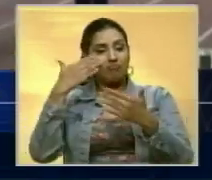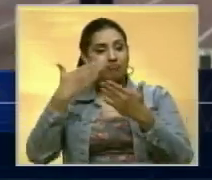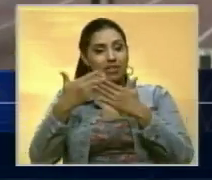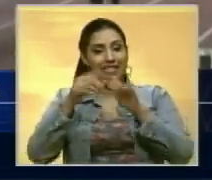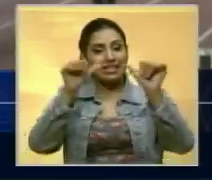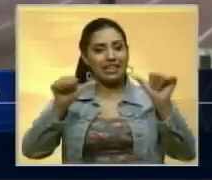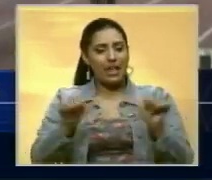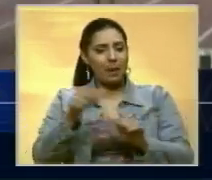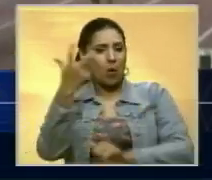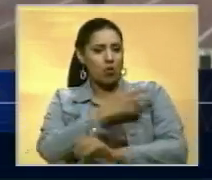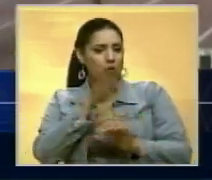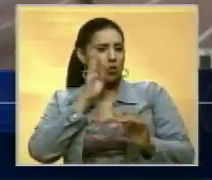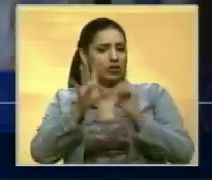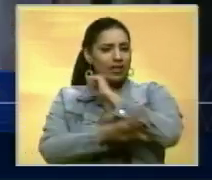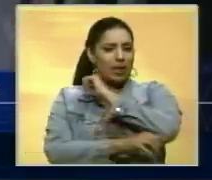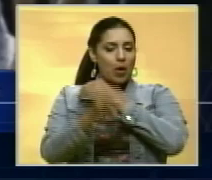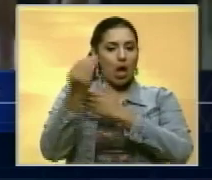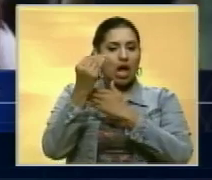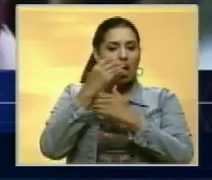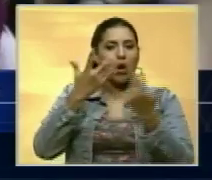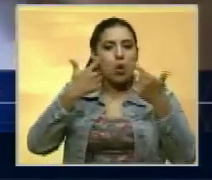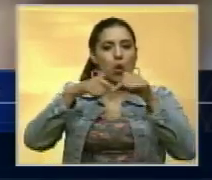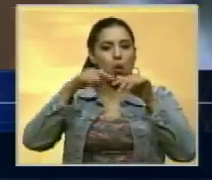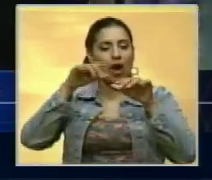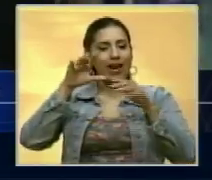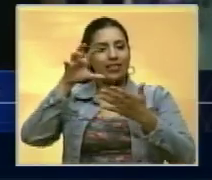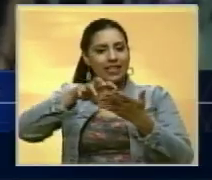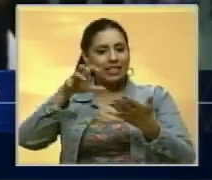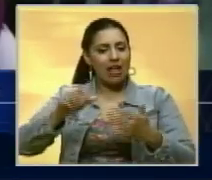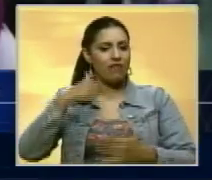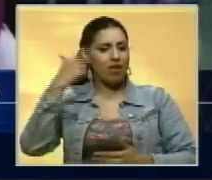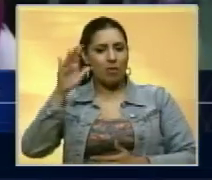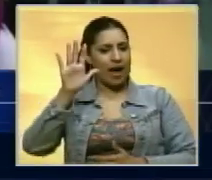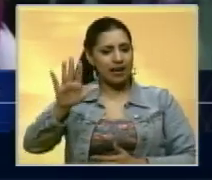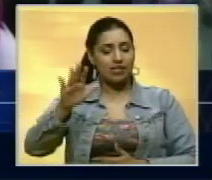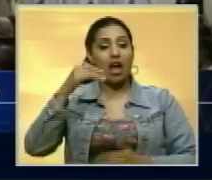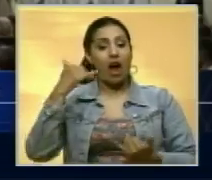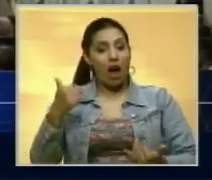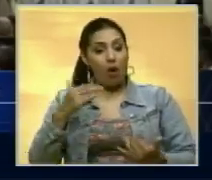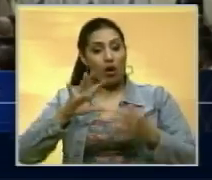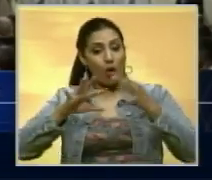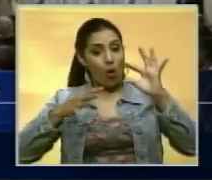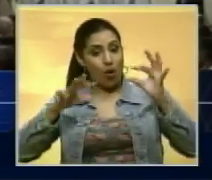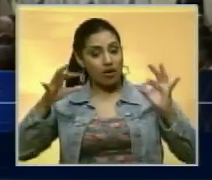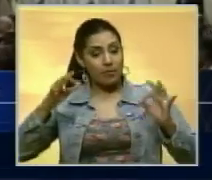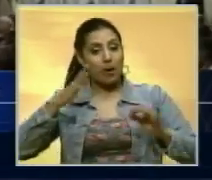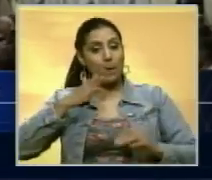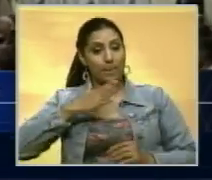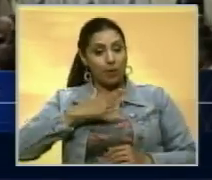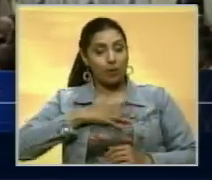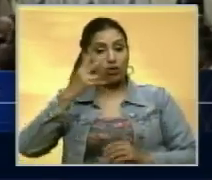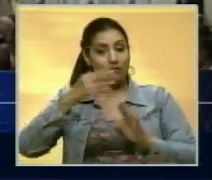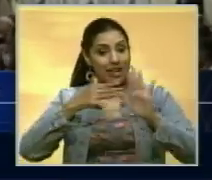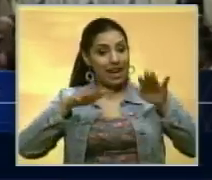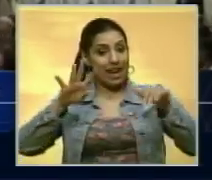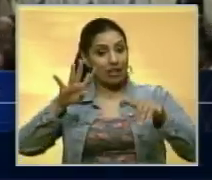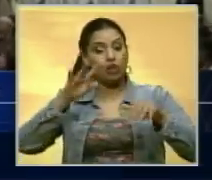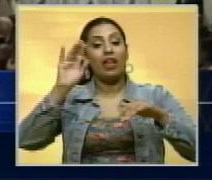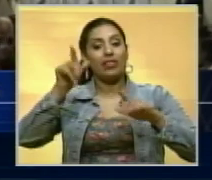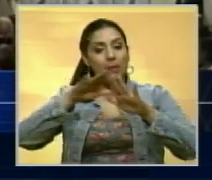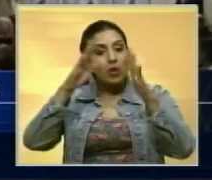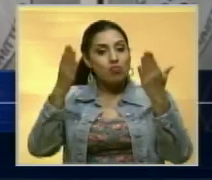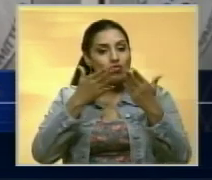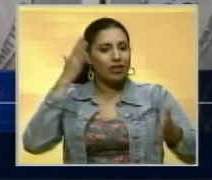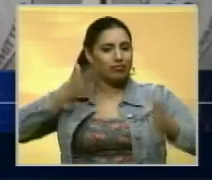sistema de dopaje organizado y protegido por instancias estatales durante los Juegos Olímpicos de Invierno de 2014 y el Mundial